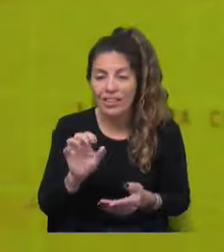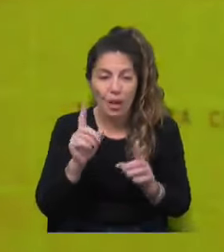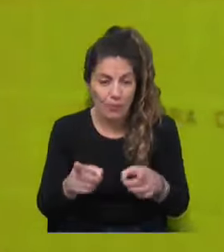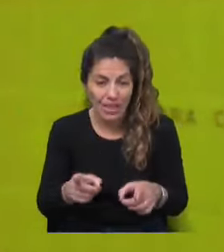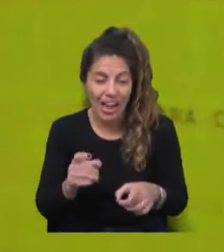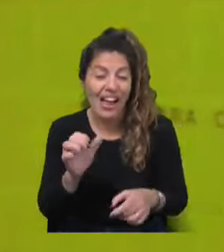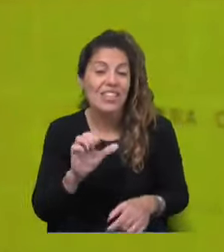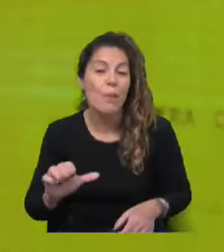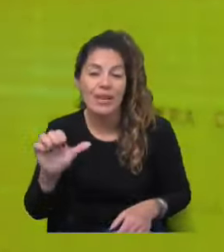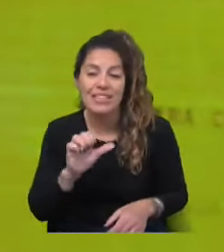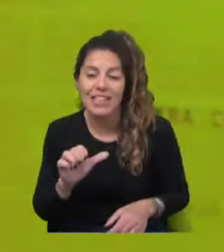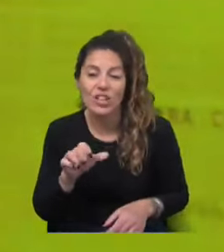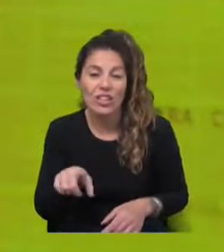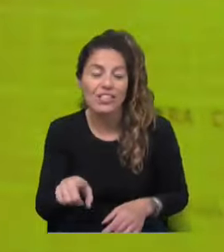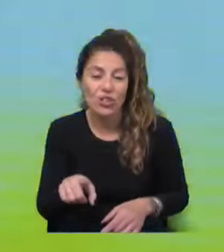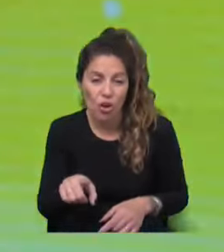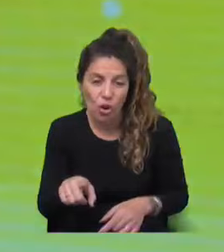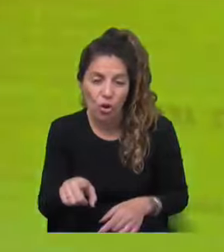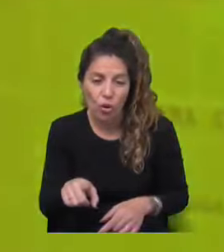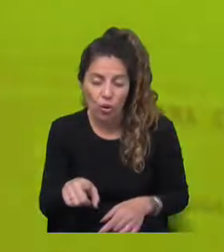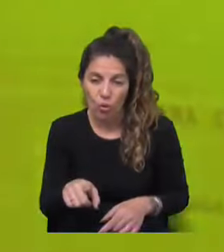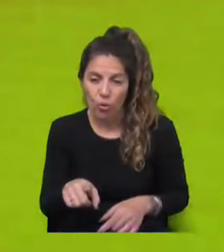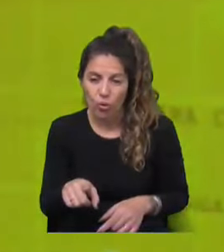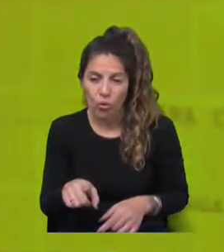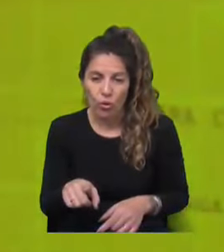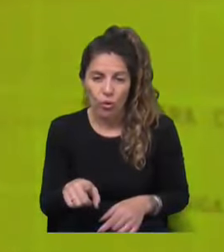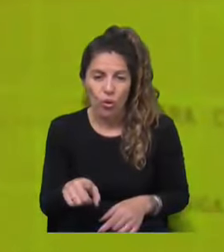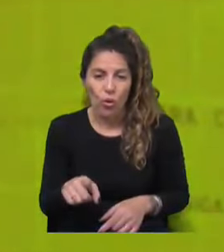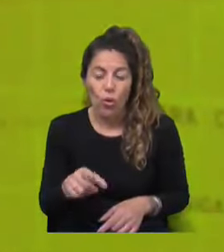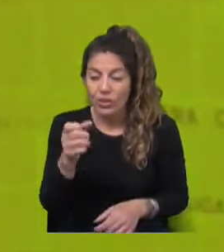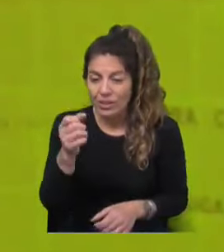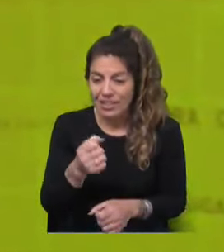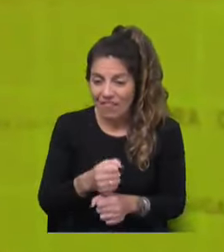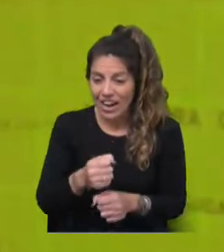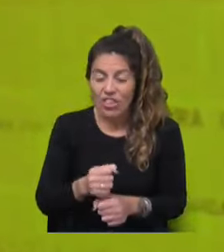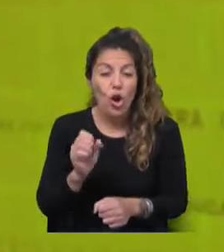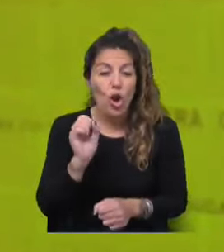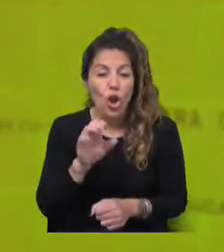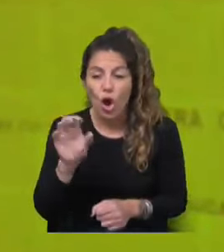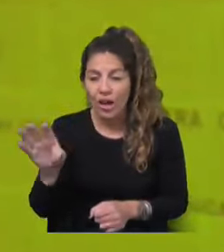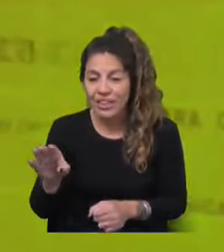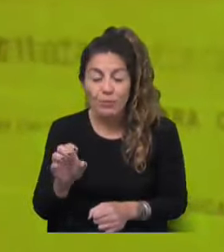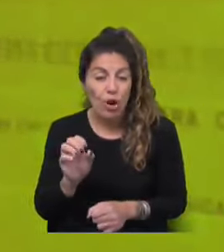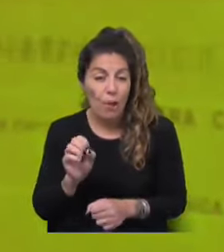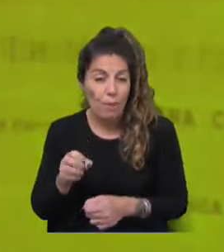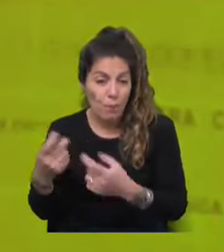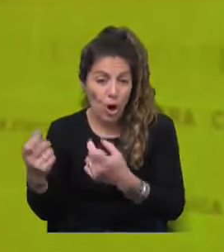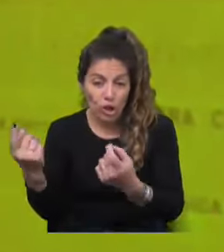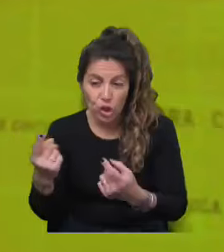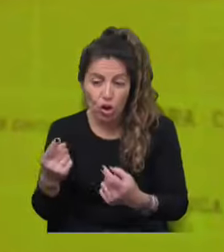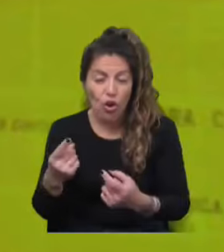que hay empresarios, o sea, en ese caso fue un operador logístico que exportó, pasó por Zona